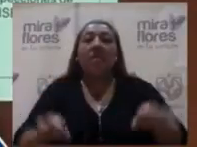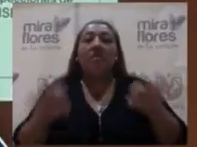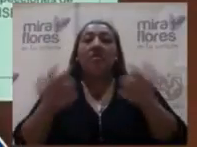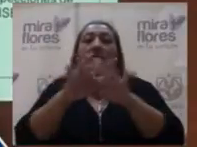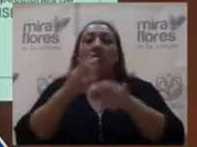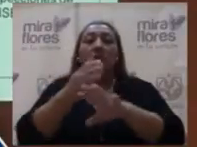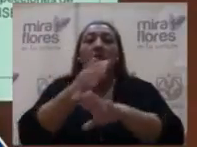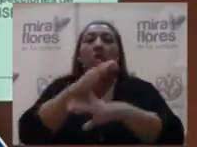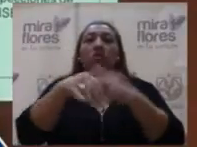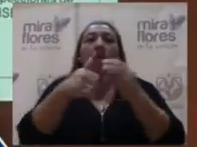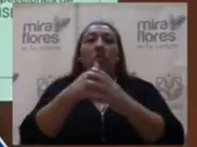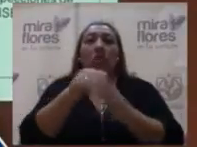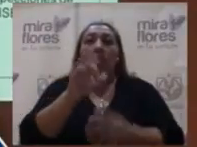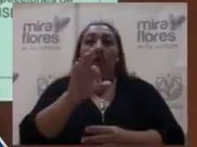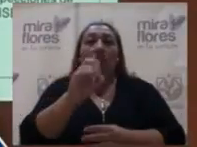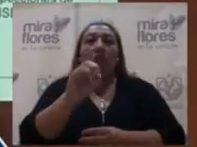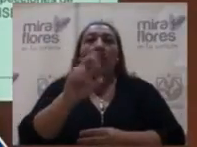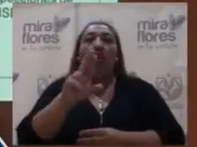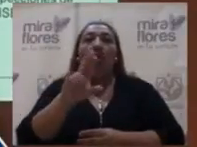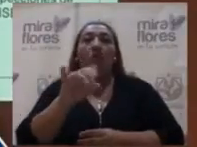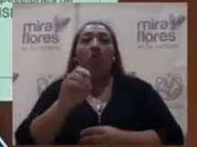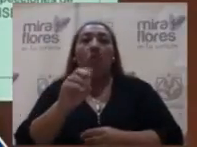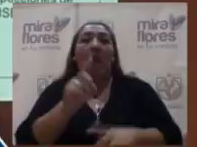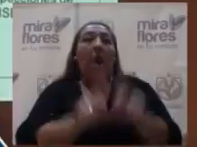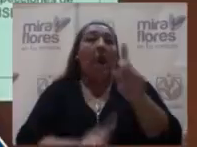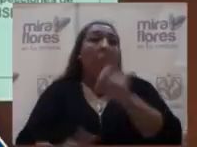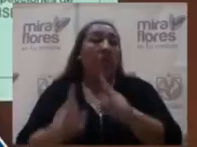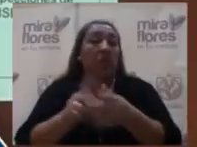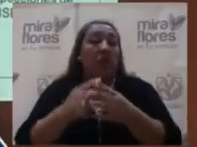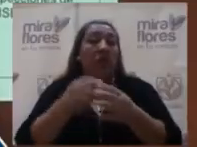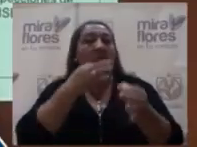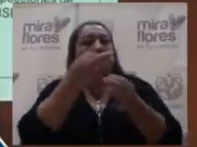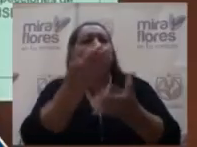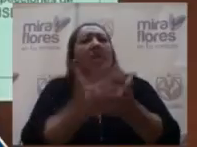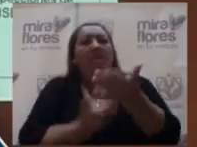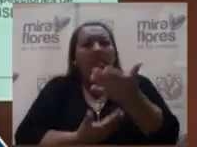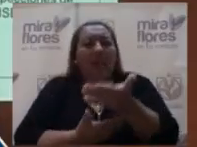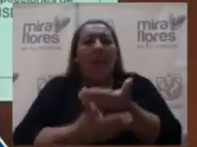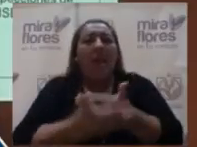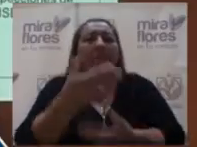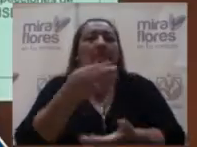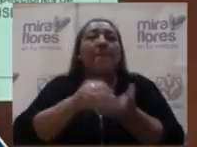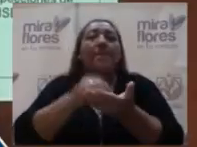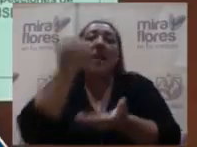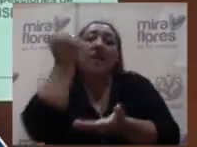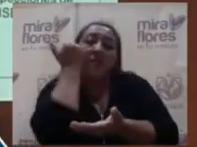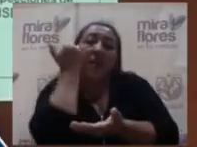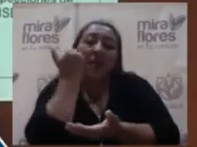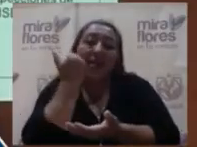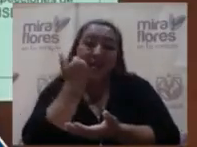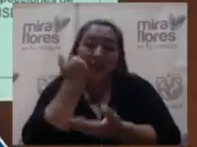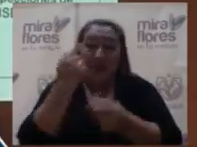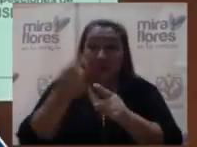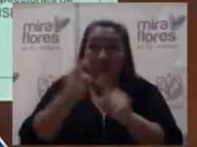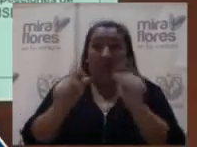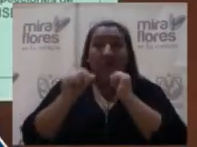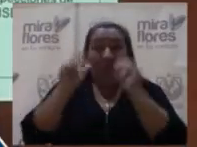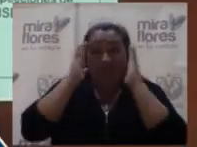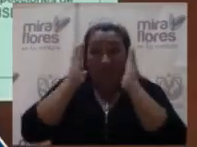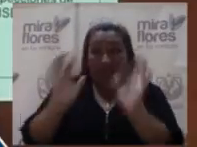aforo y o las inspecciones de detalle, que se dé trámite a las de mayor antigüedad sin